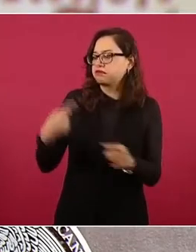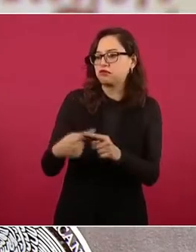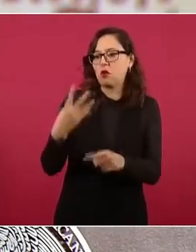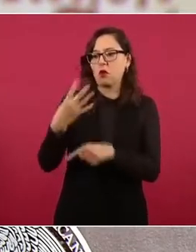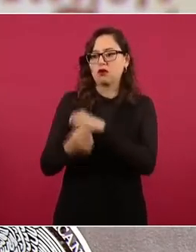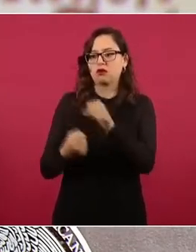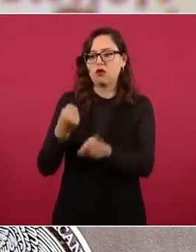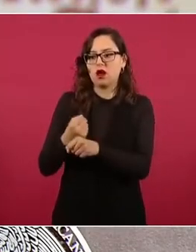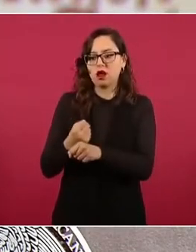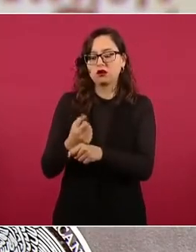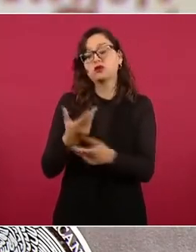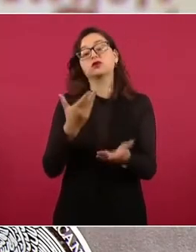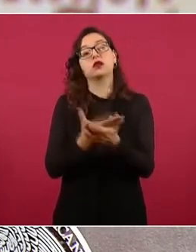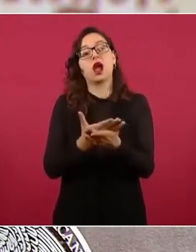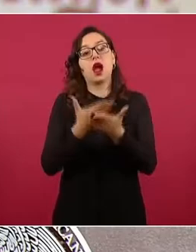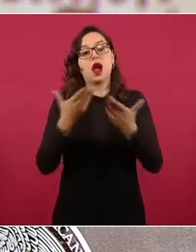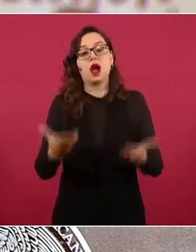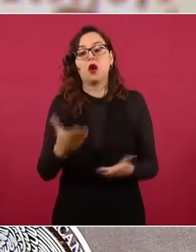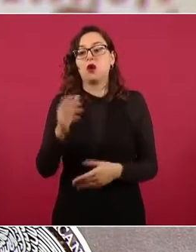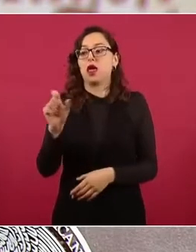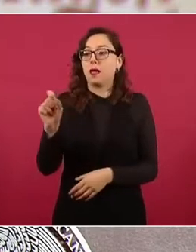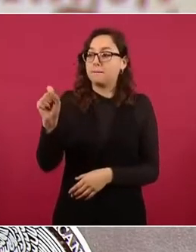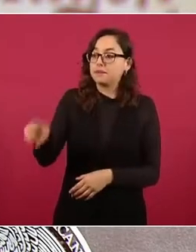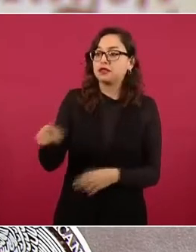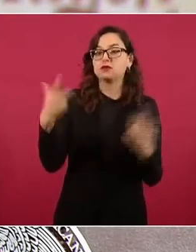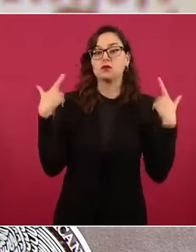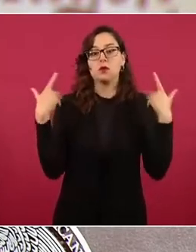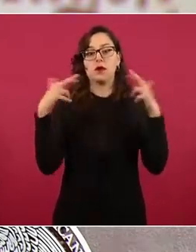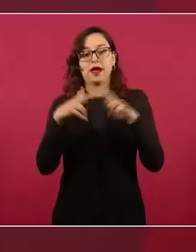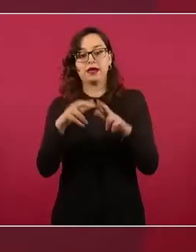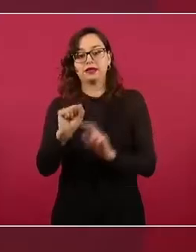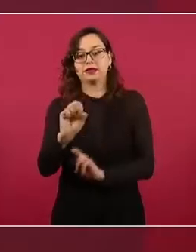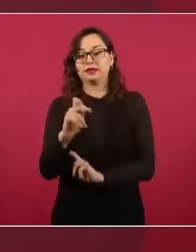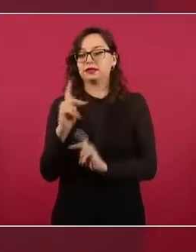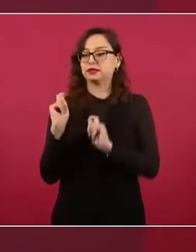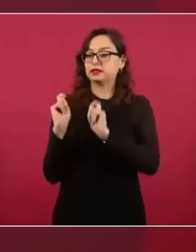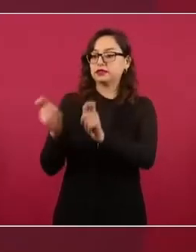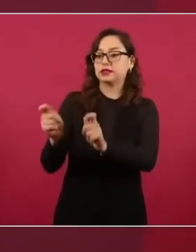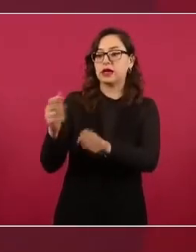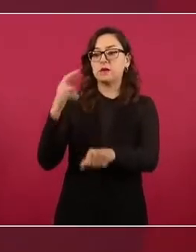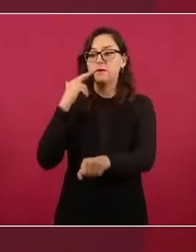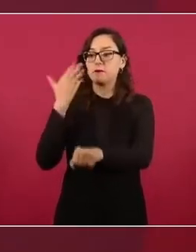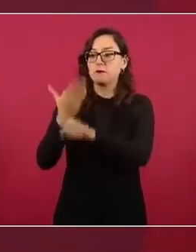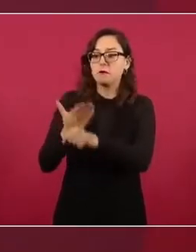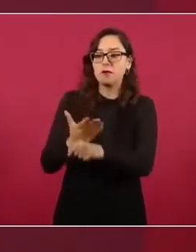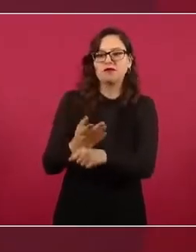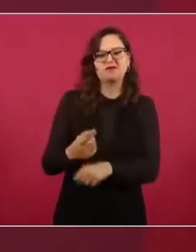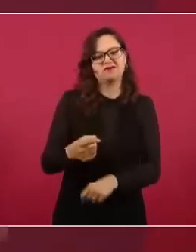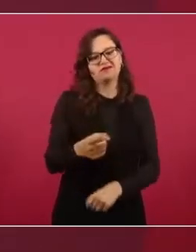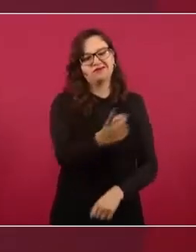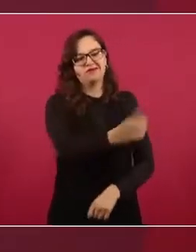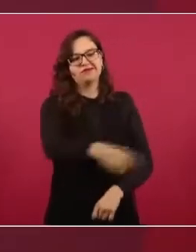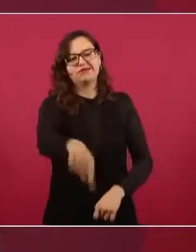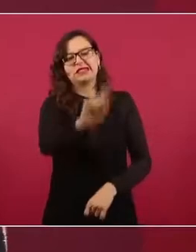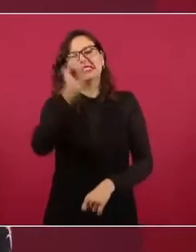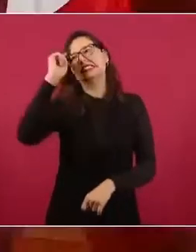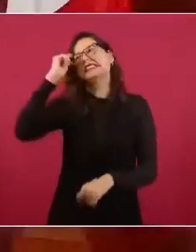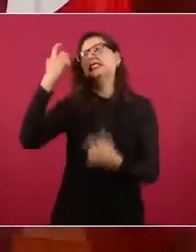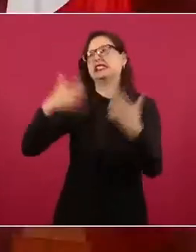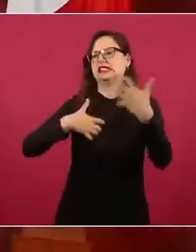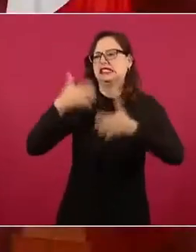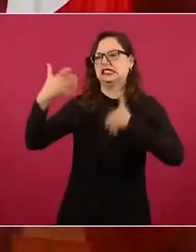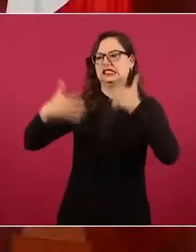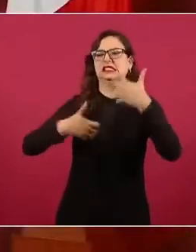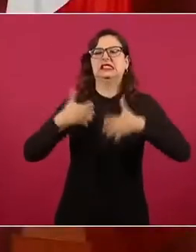maestra ocupe nuevamente la titularidad de la SEP. Se ve que extrañan a personajes como Otto Granados,